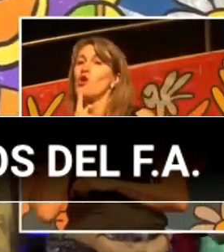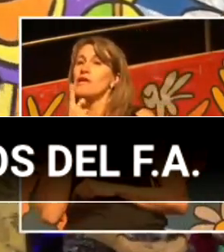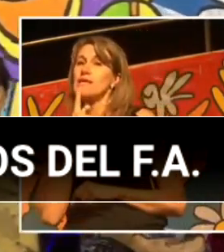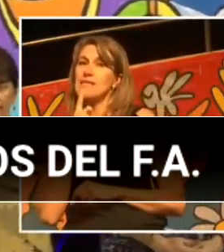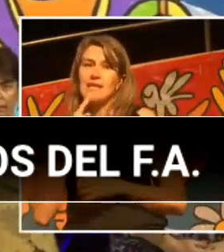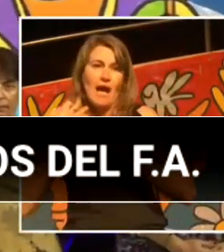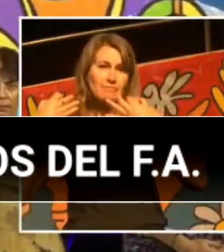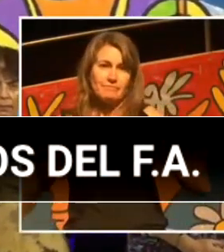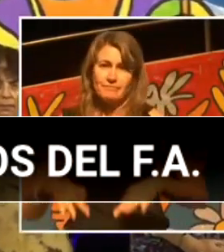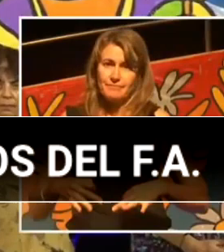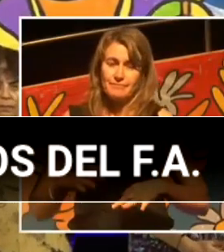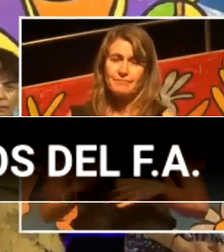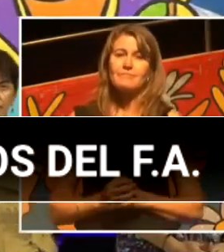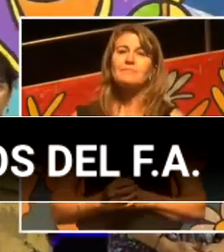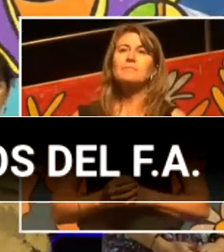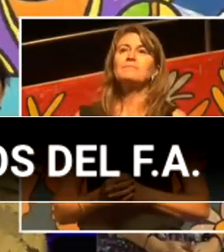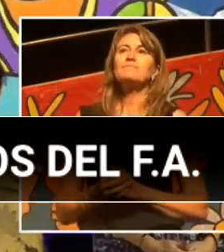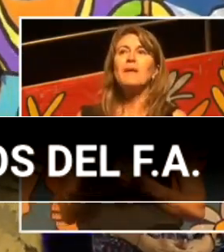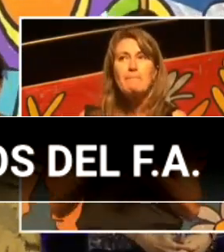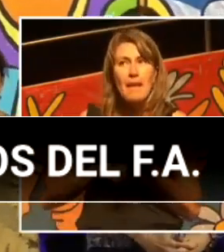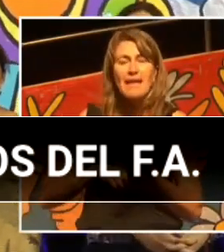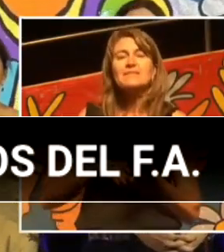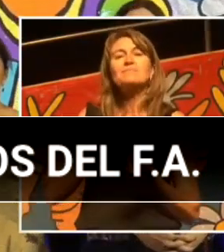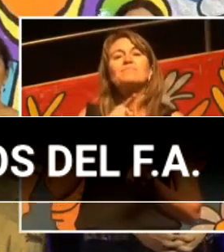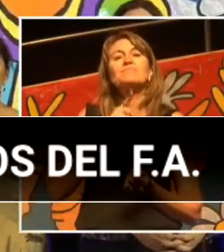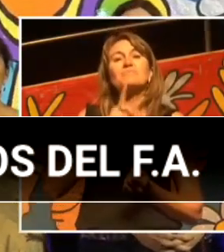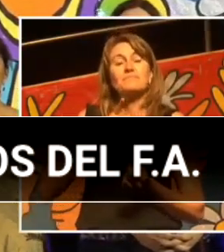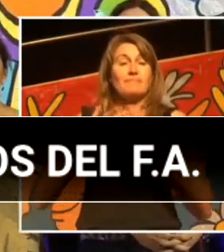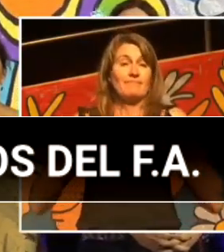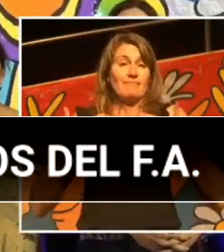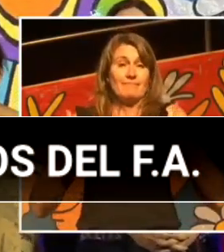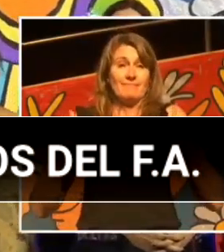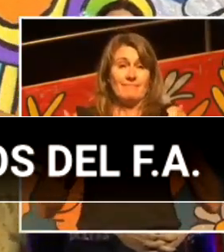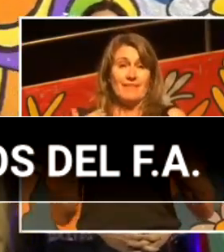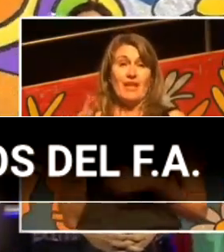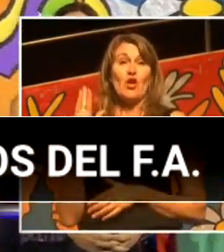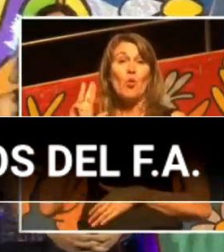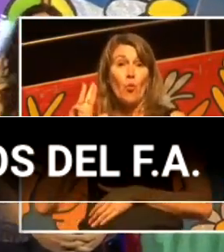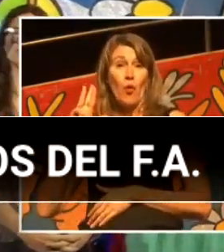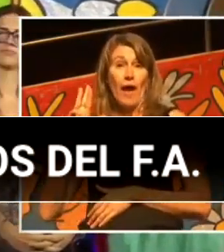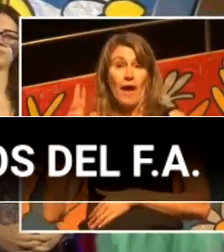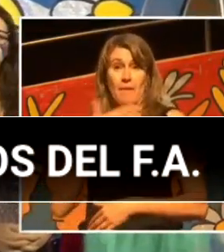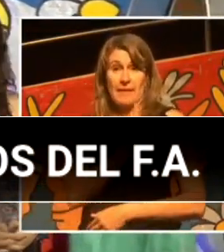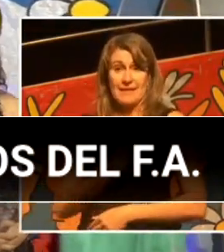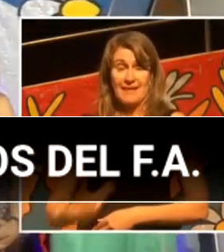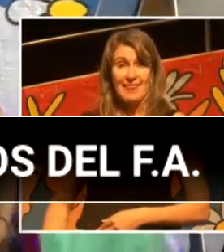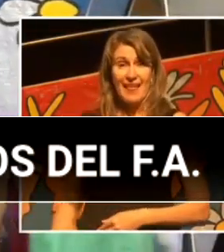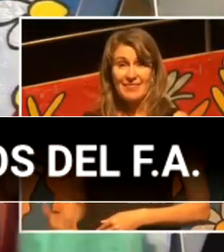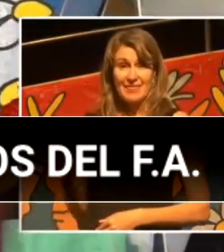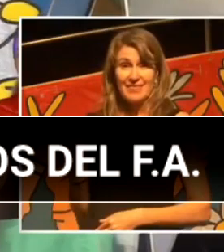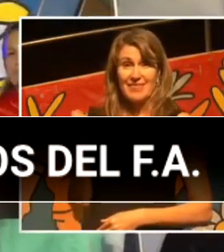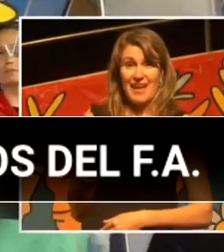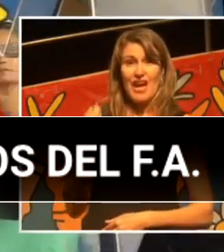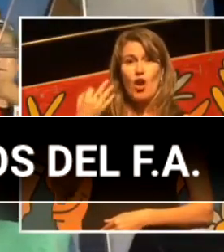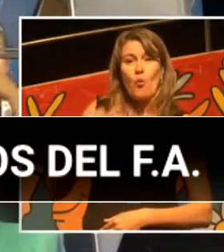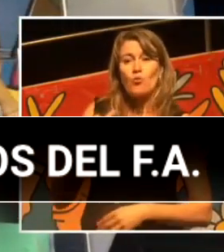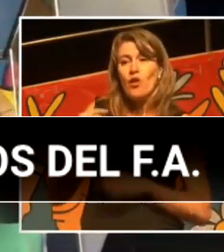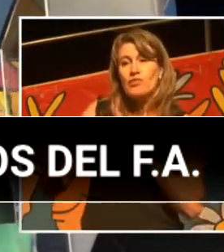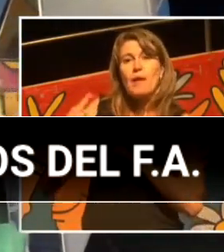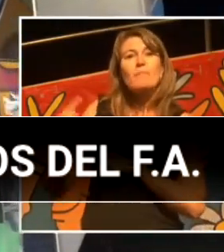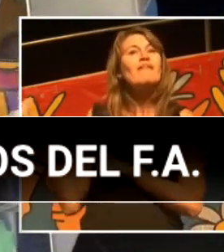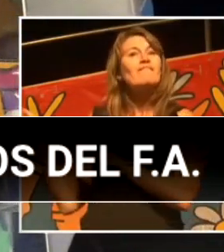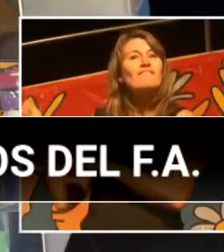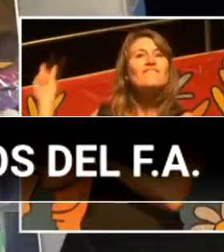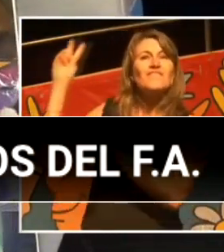y por si fuera poco la alegría que Lula fuera presidente pocos días después estuvo en